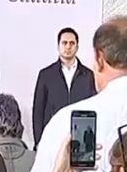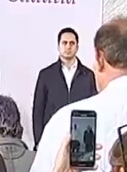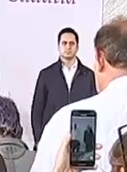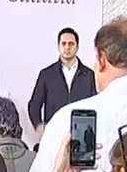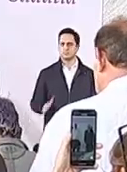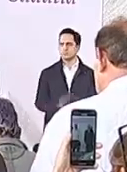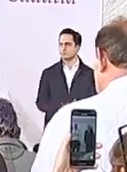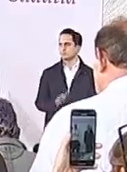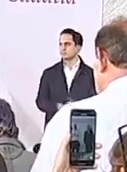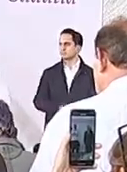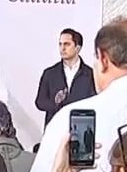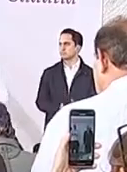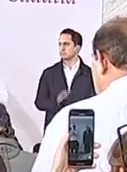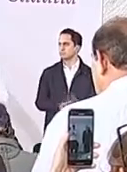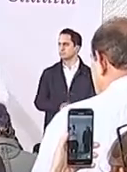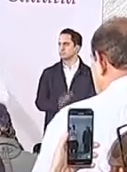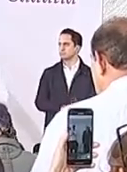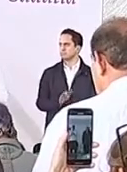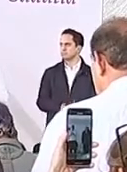¡Gracias!